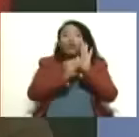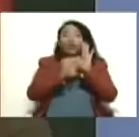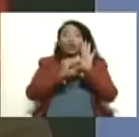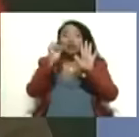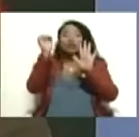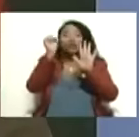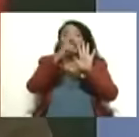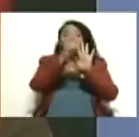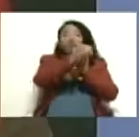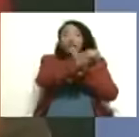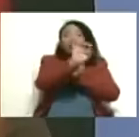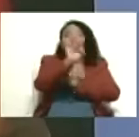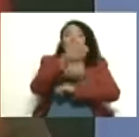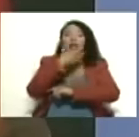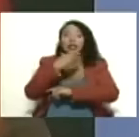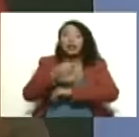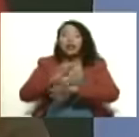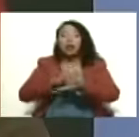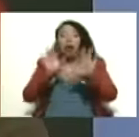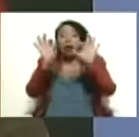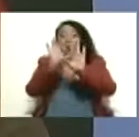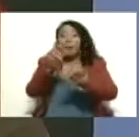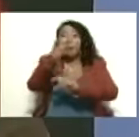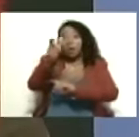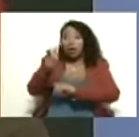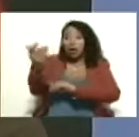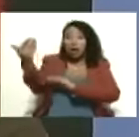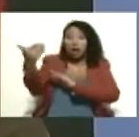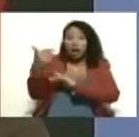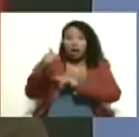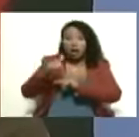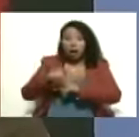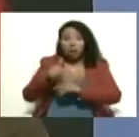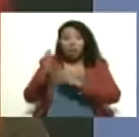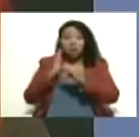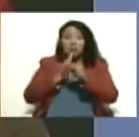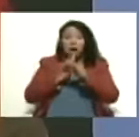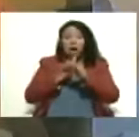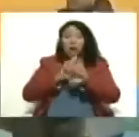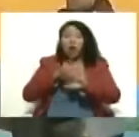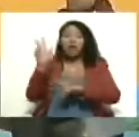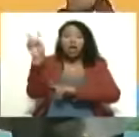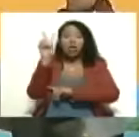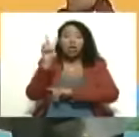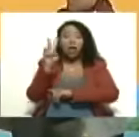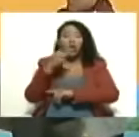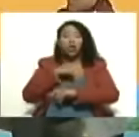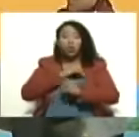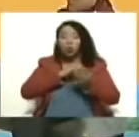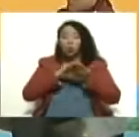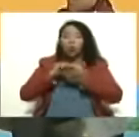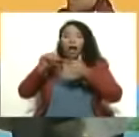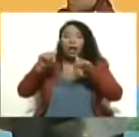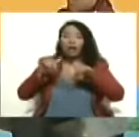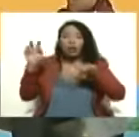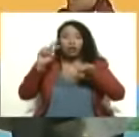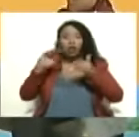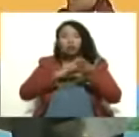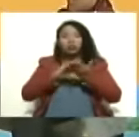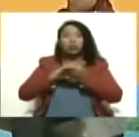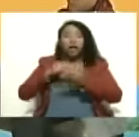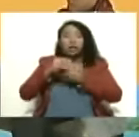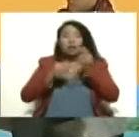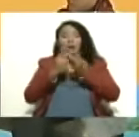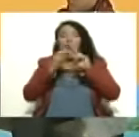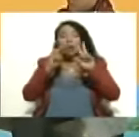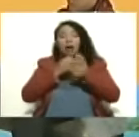diciembre porque nadie lo va a impedir porque los venezolanos resolvemos nuestros problemas aquí en Venezuela y lo hacemos con